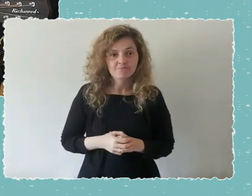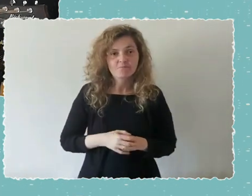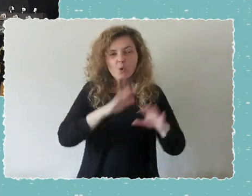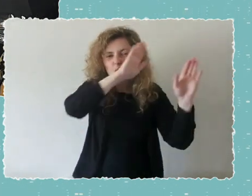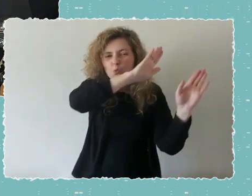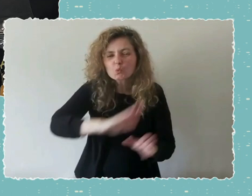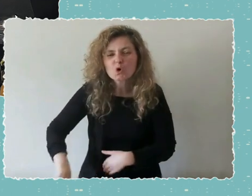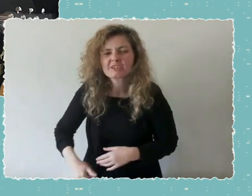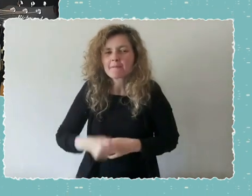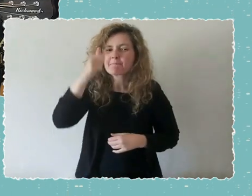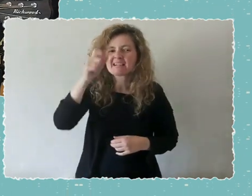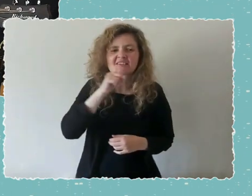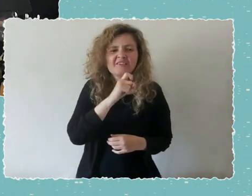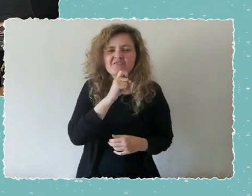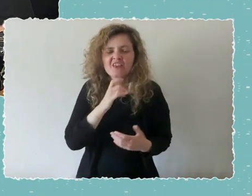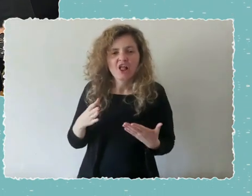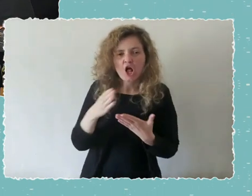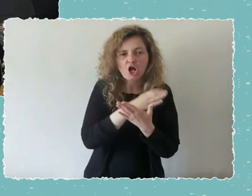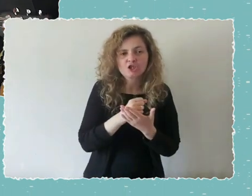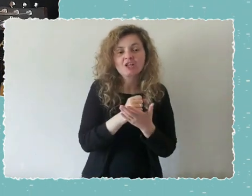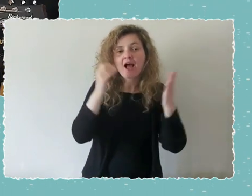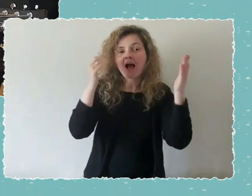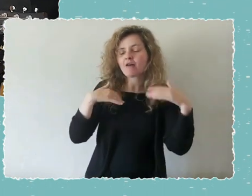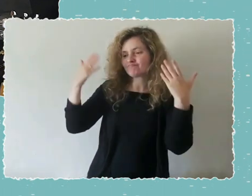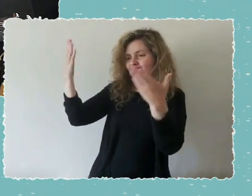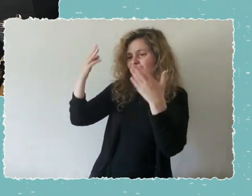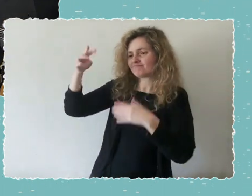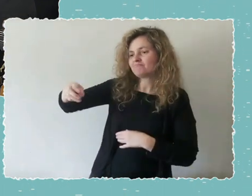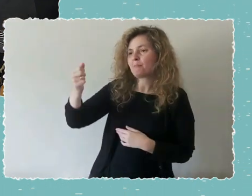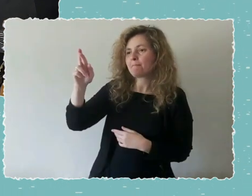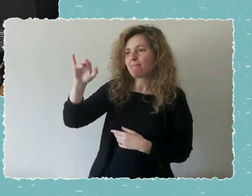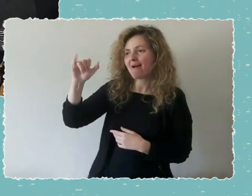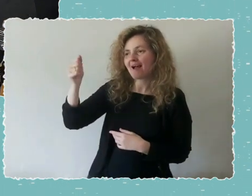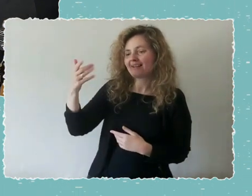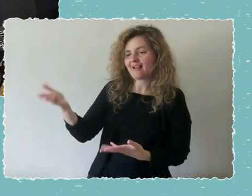coa última, que é a máis difícil de todas. Imos a dedicar a María.